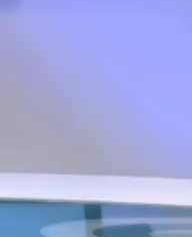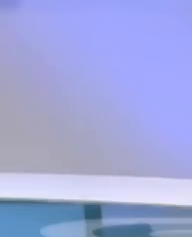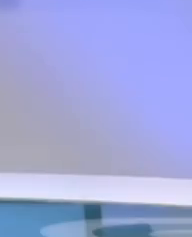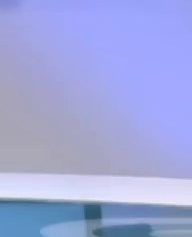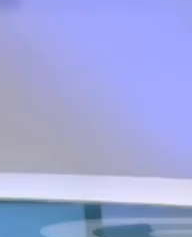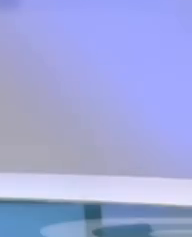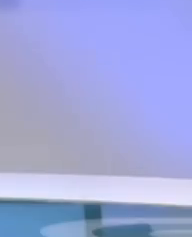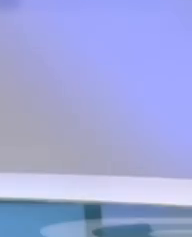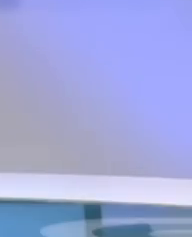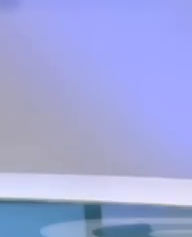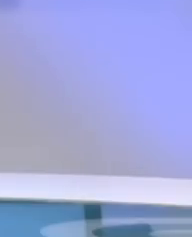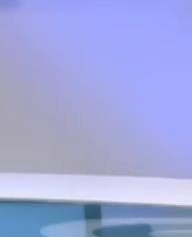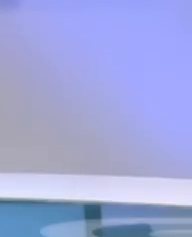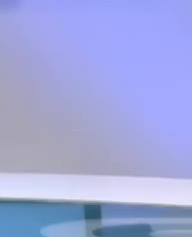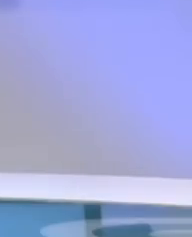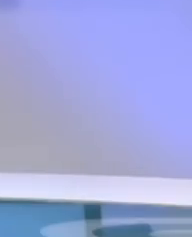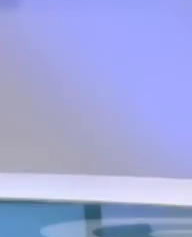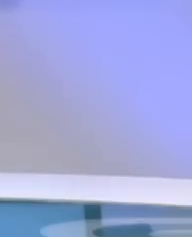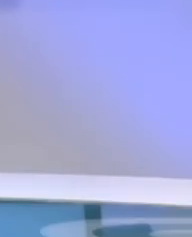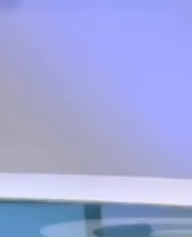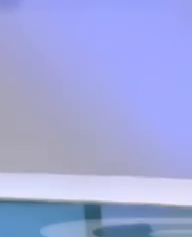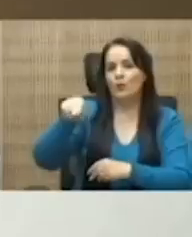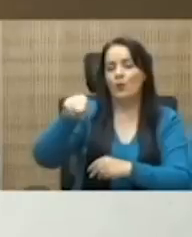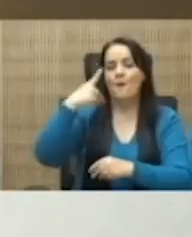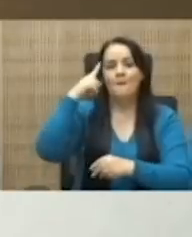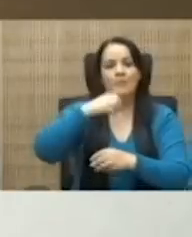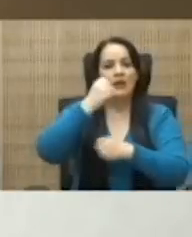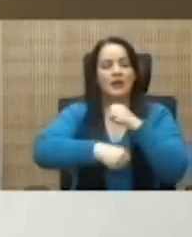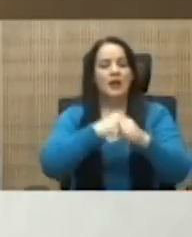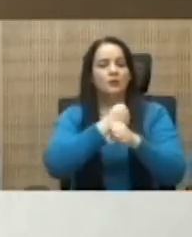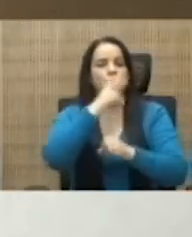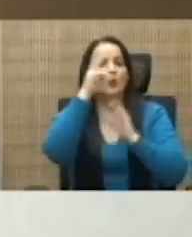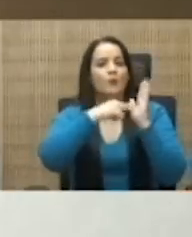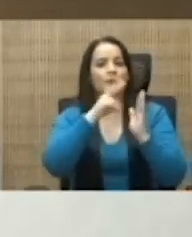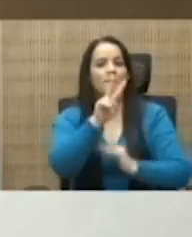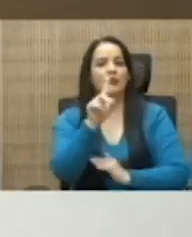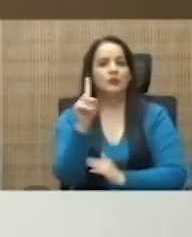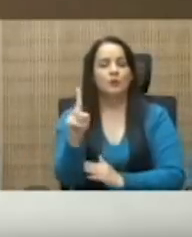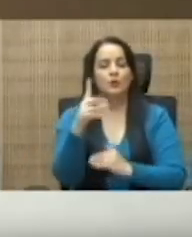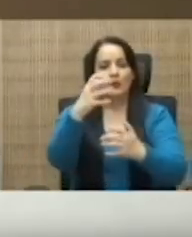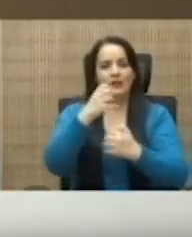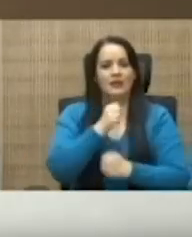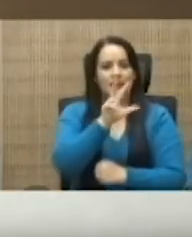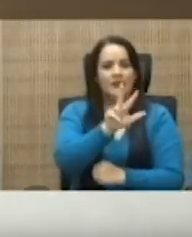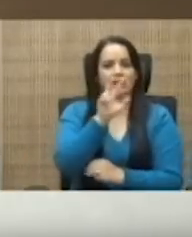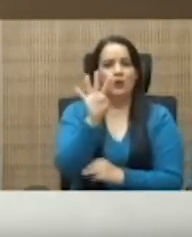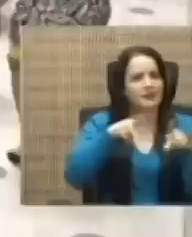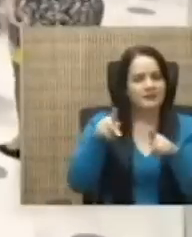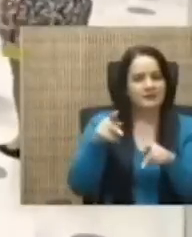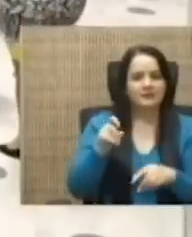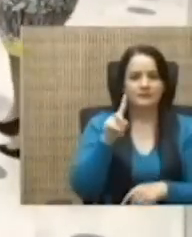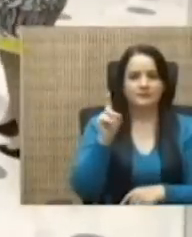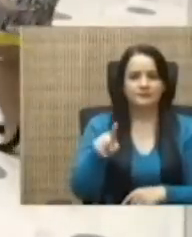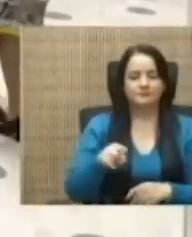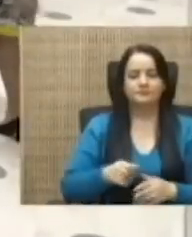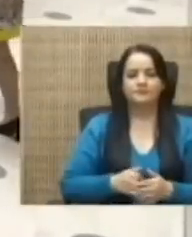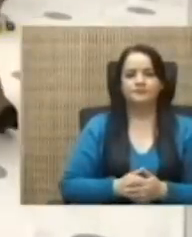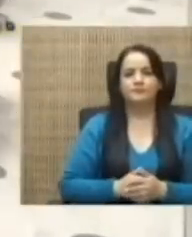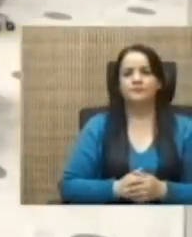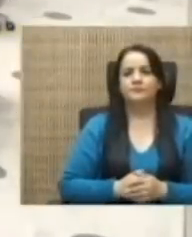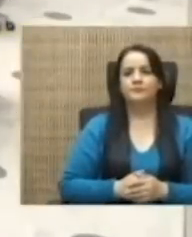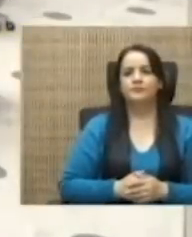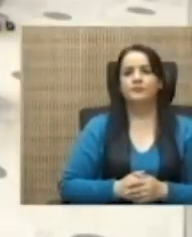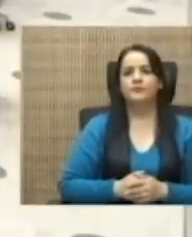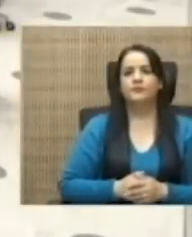fue víctima de ataques debido a su gestión. Catalina Crespo compareció este jueves ante la Asamblea Legislativa, donde